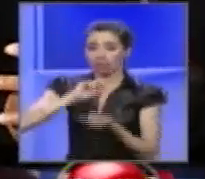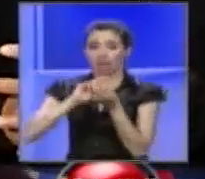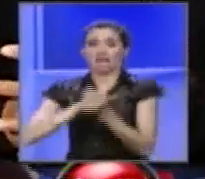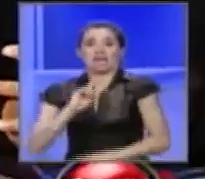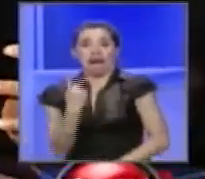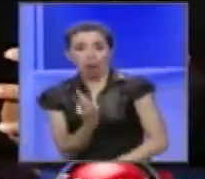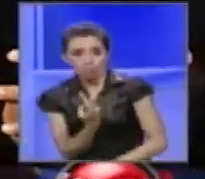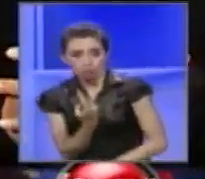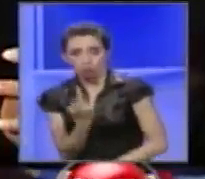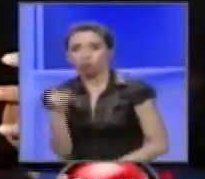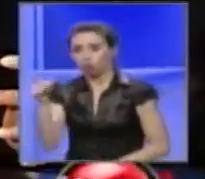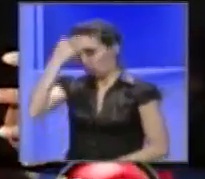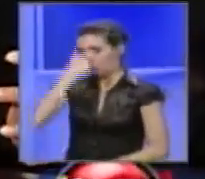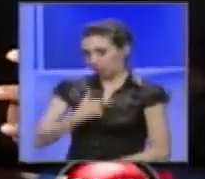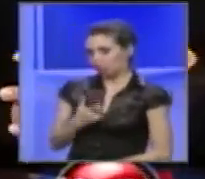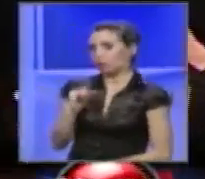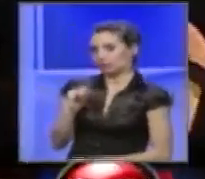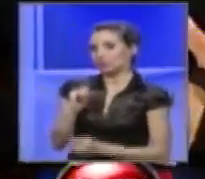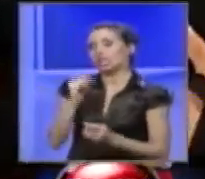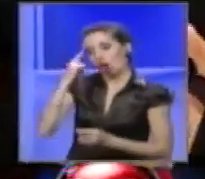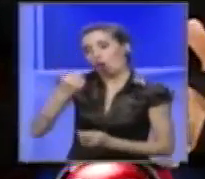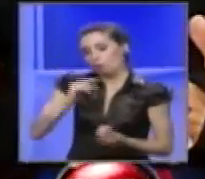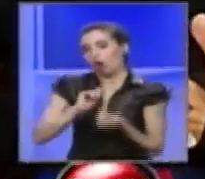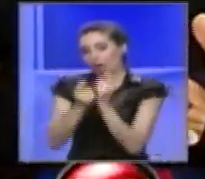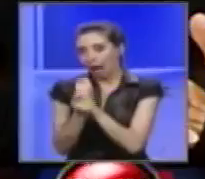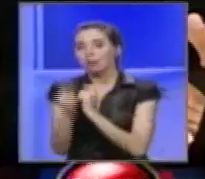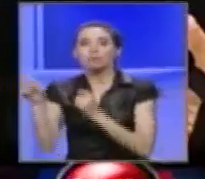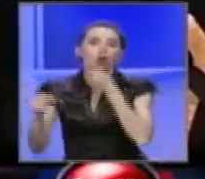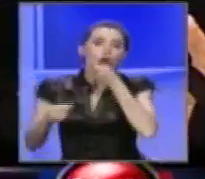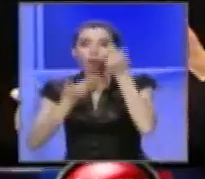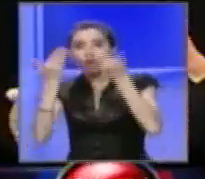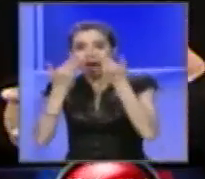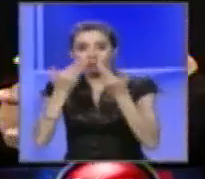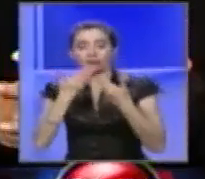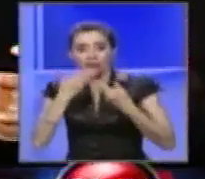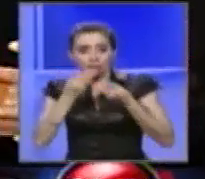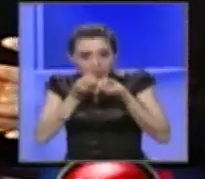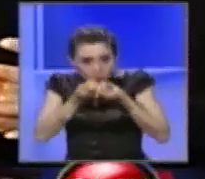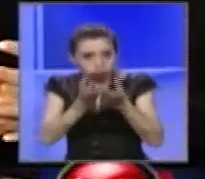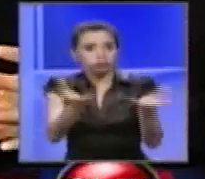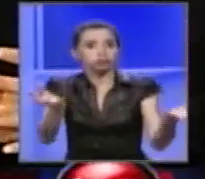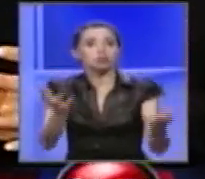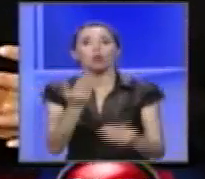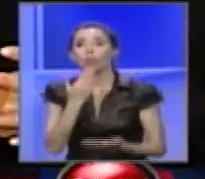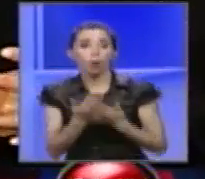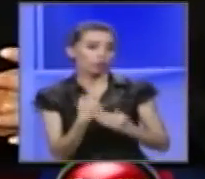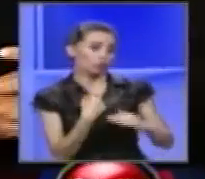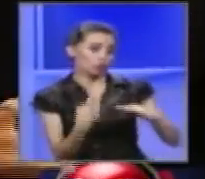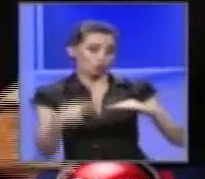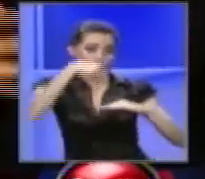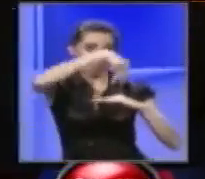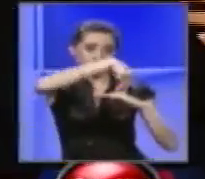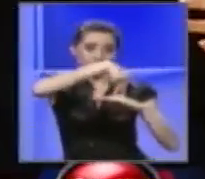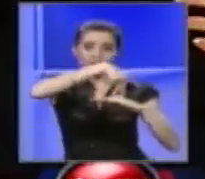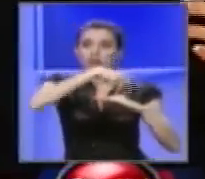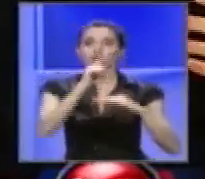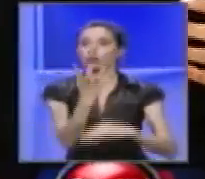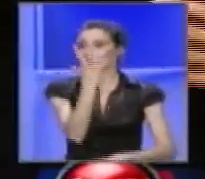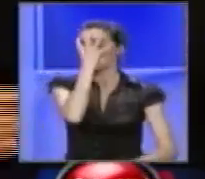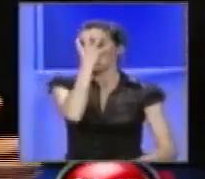que, evidentemente, como persona sí te cambia, naturalmente. Sí, sí. Pero como artista también se traspasa algo. Sí, yo mira, cuando yo me paro en un escenario, yo no me pongo una